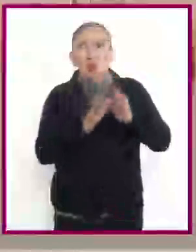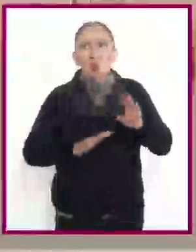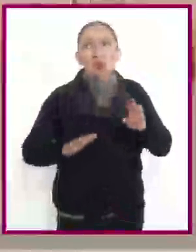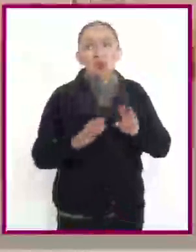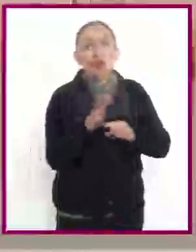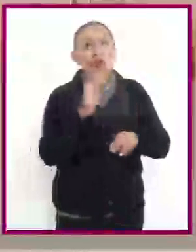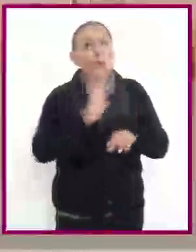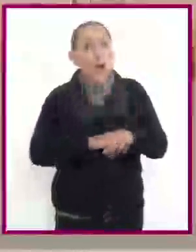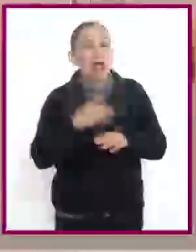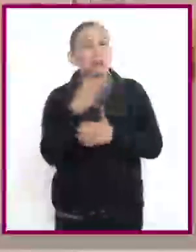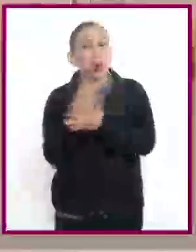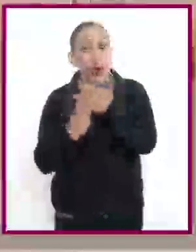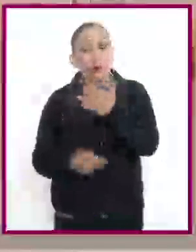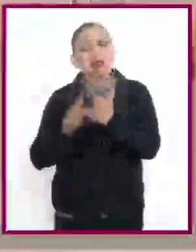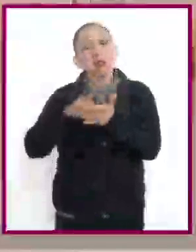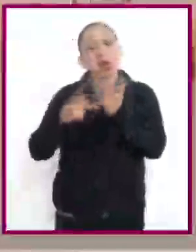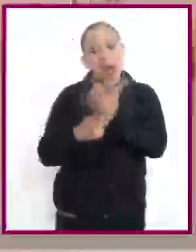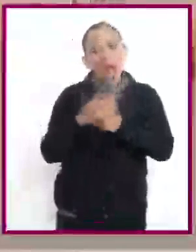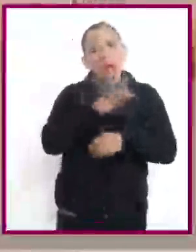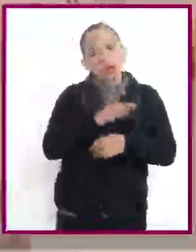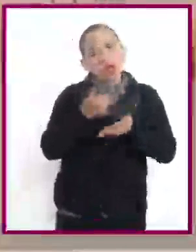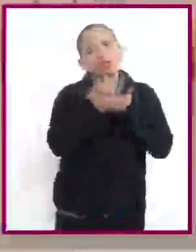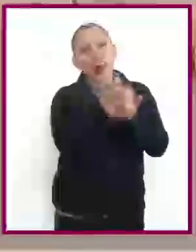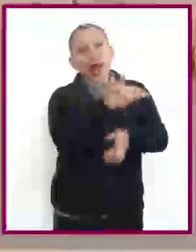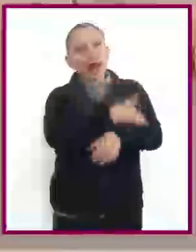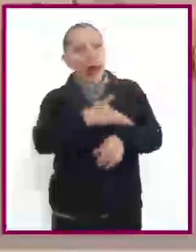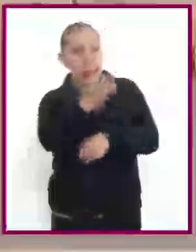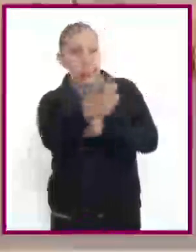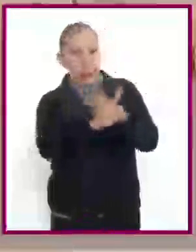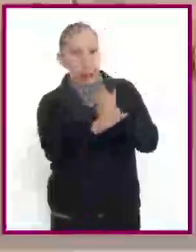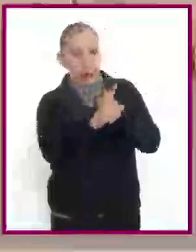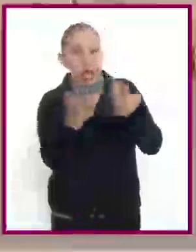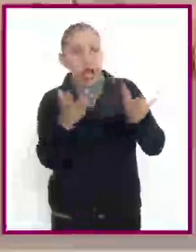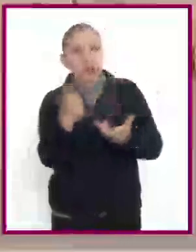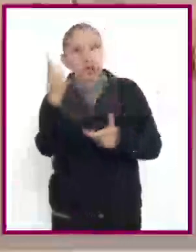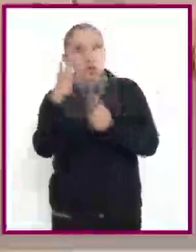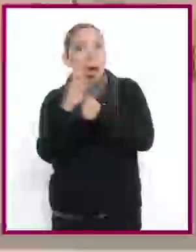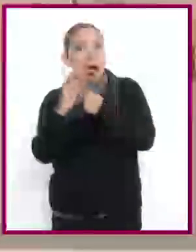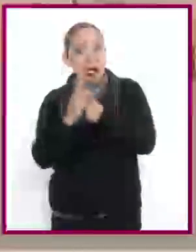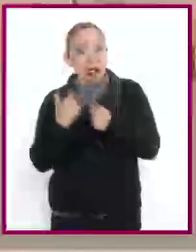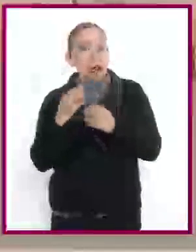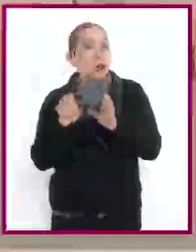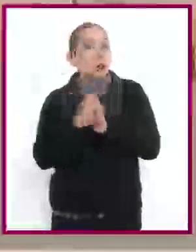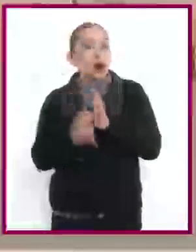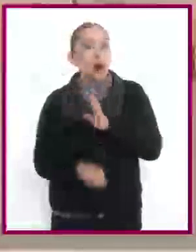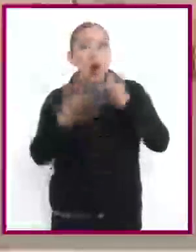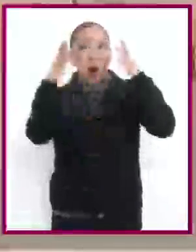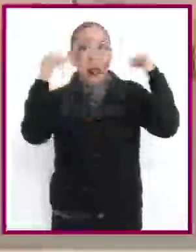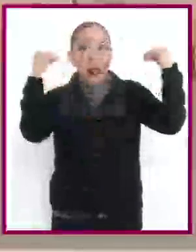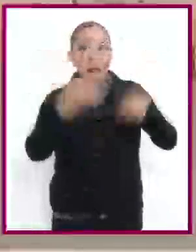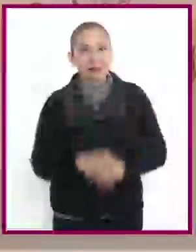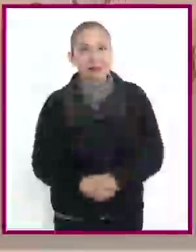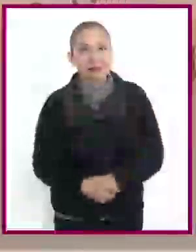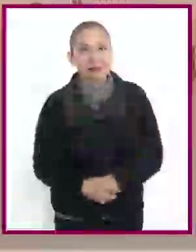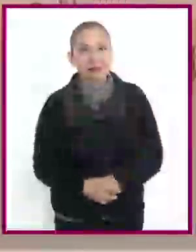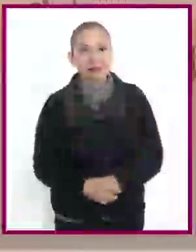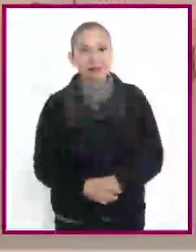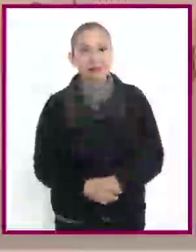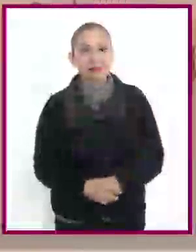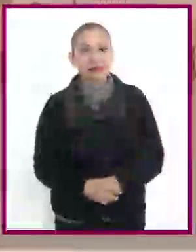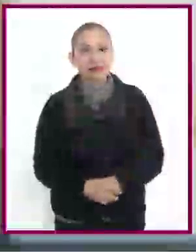evitar la contaminación de mares y suelos? ¿O para limpiar estos espacios? Los invito a ver una cápsula sobre el